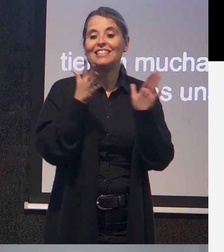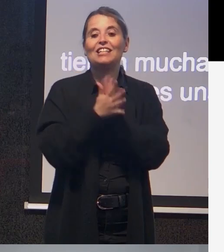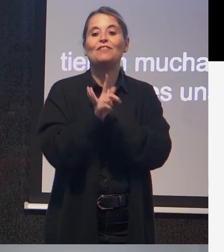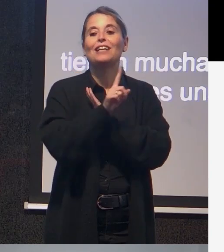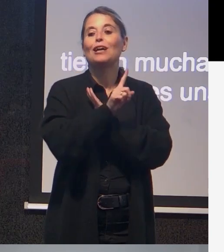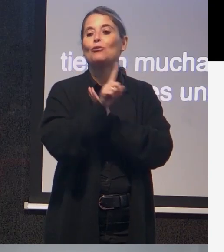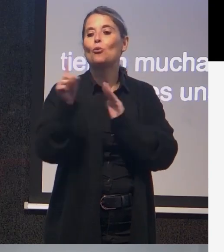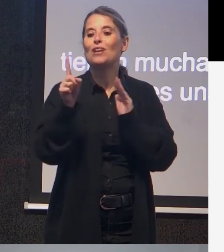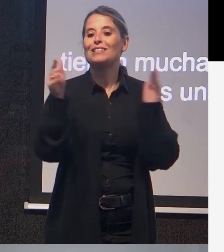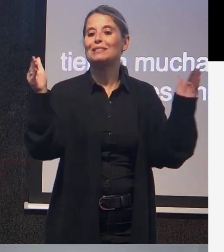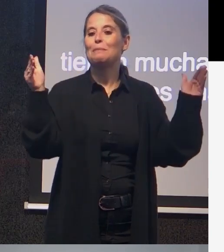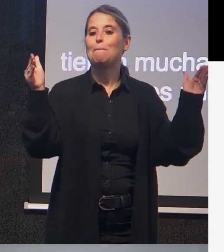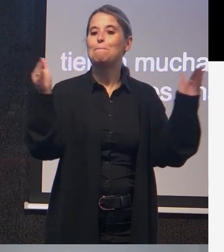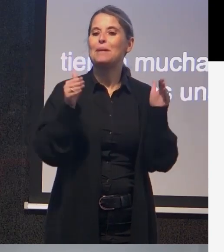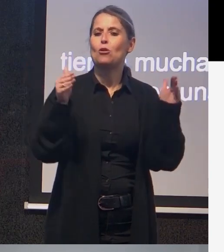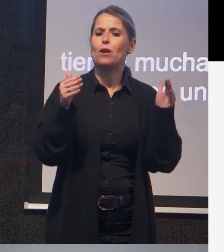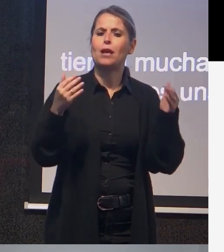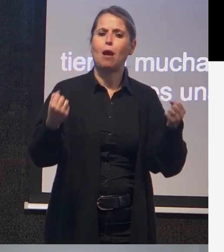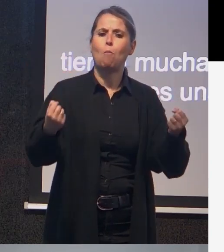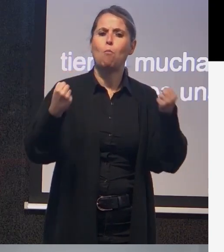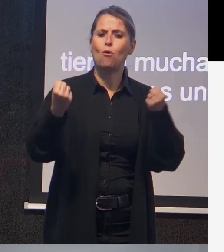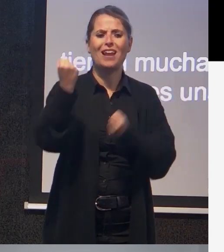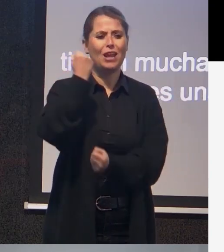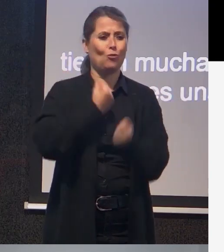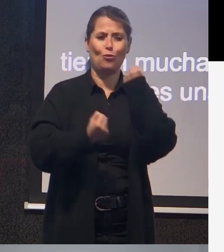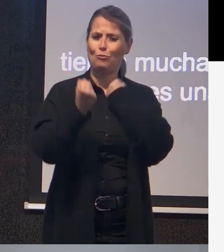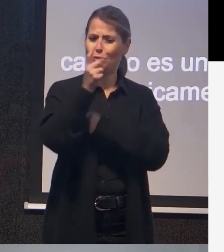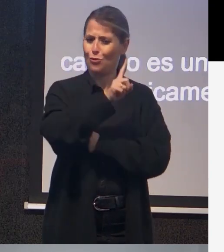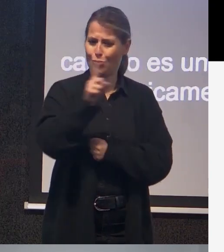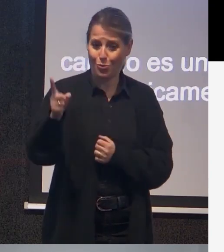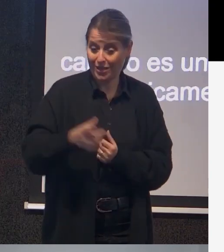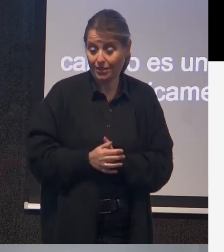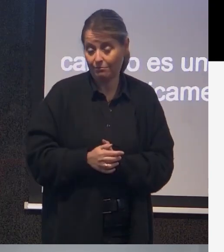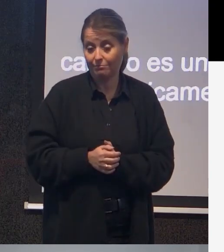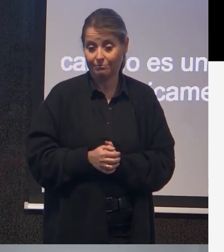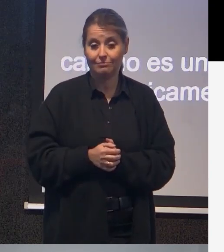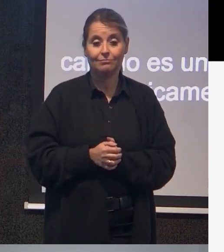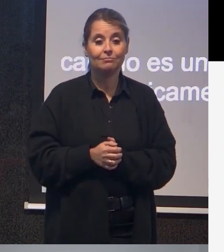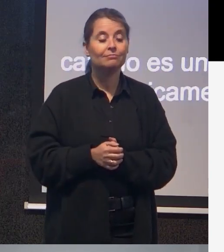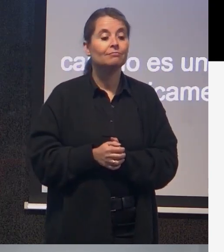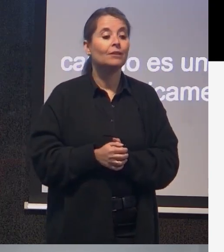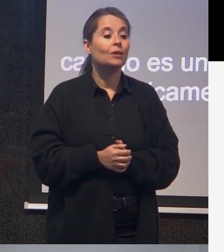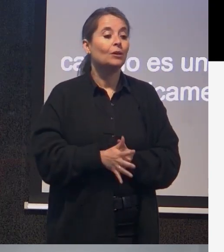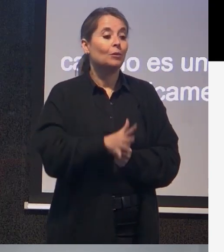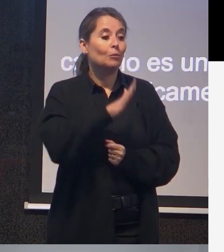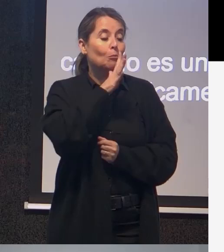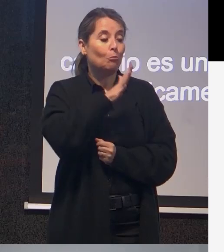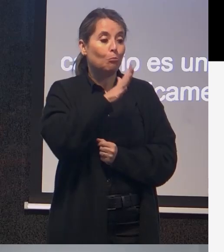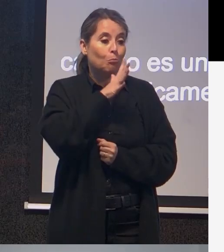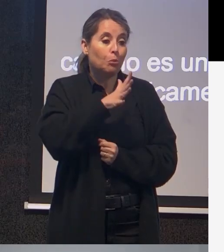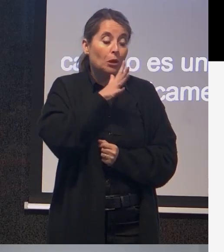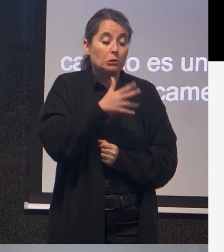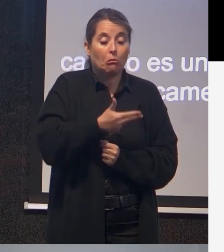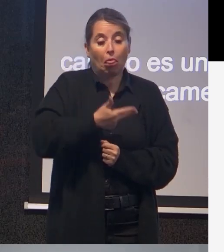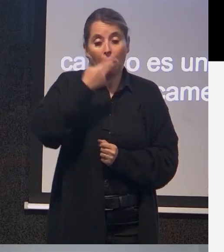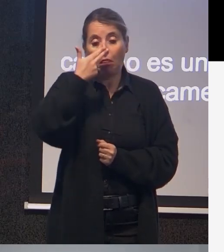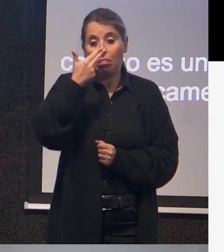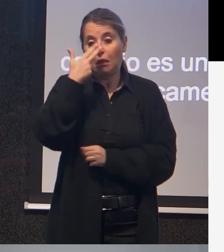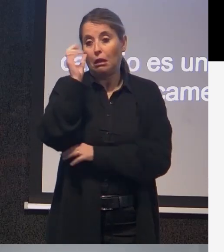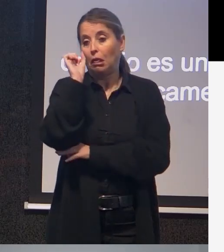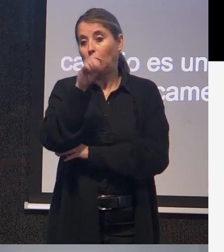minoría potente económicamente, por lo general. Y por eso hay poco